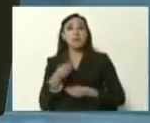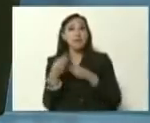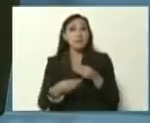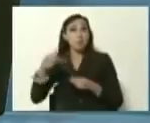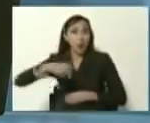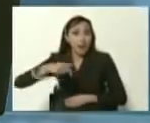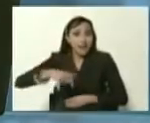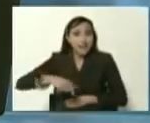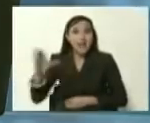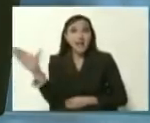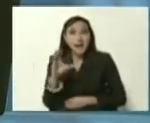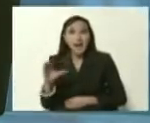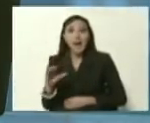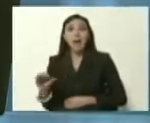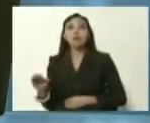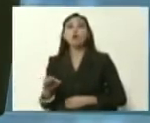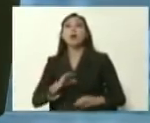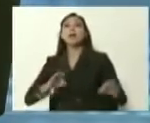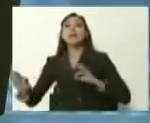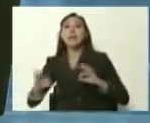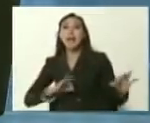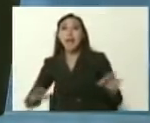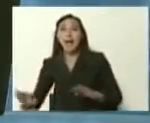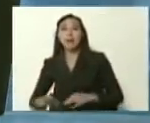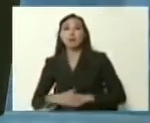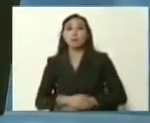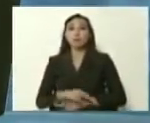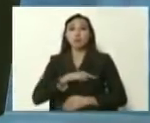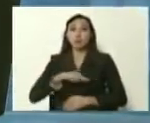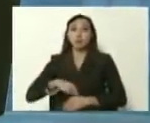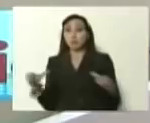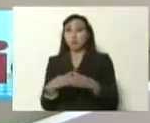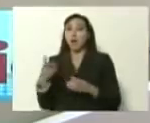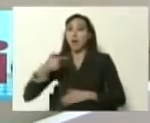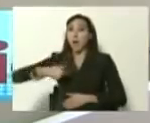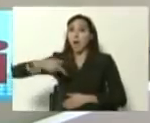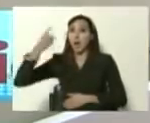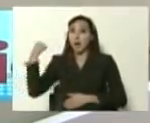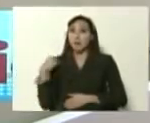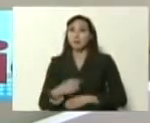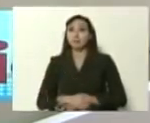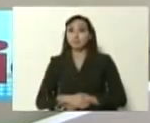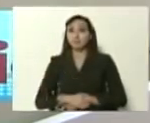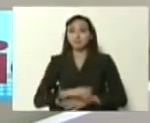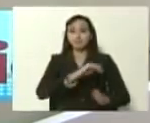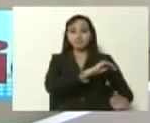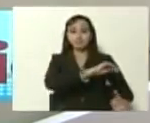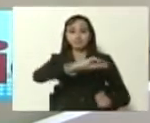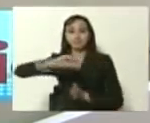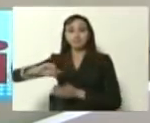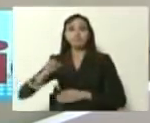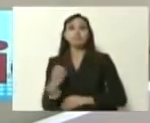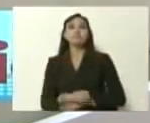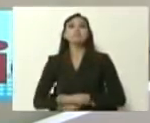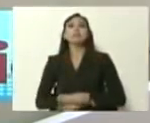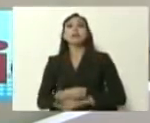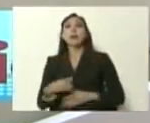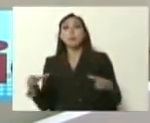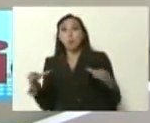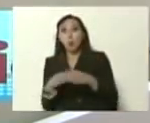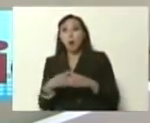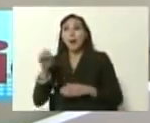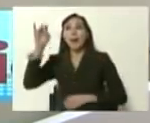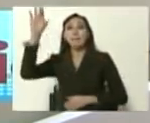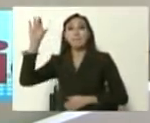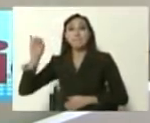en Caracas, en el Teatro Teresa Carreño. Nosotros por lo pronto continuamos con más informaciones. Volvemos a la mesa de diálogo. Toman la palabra los pastores